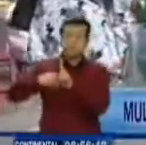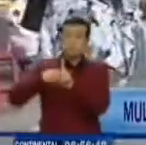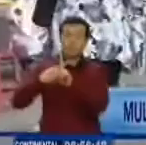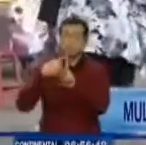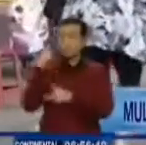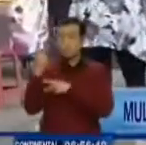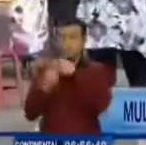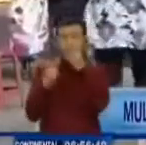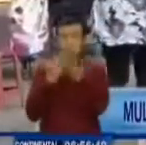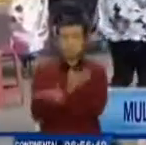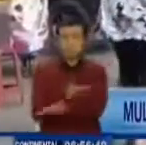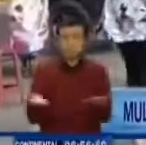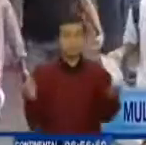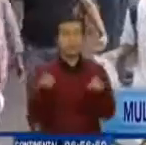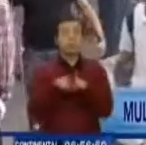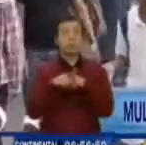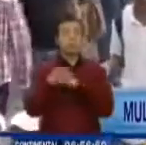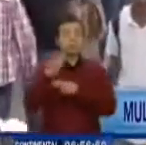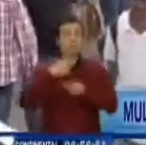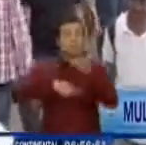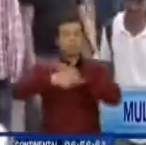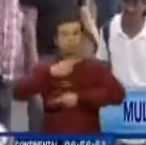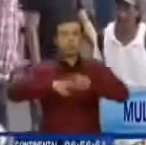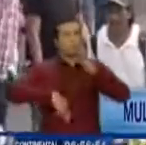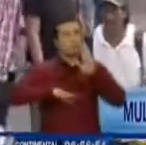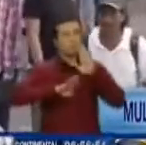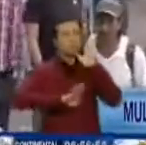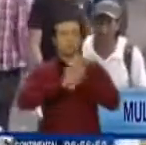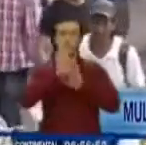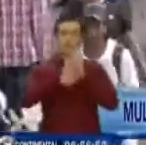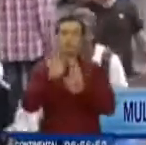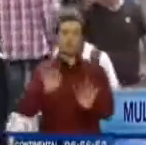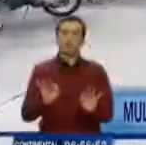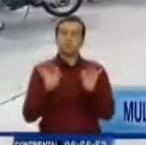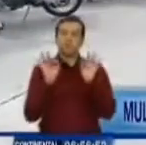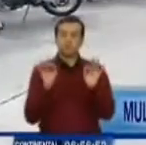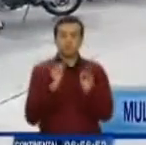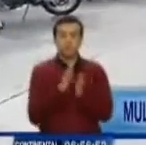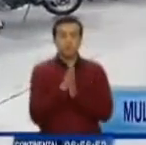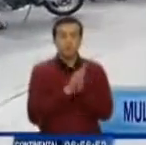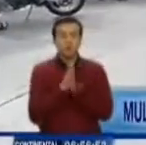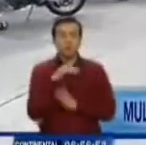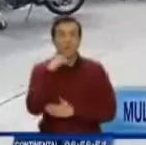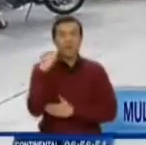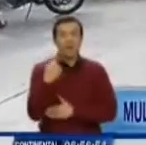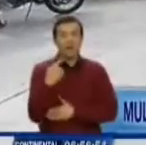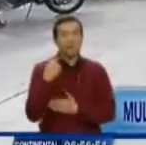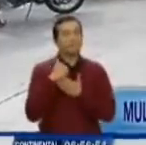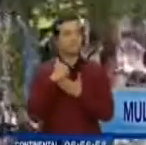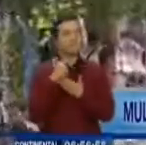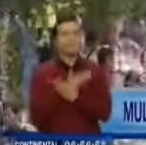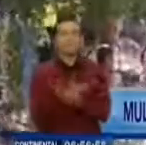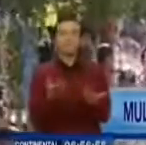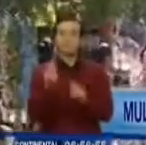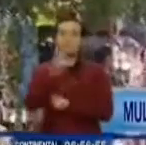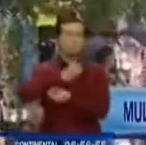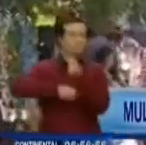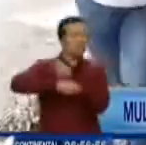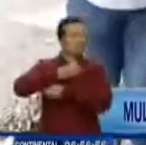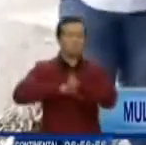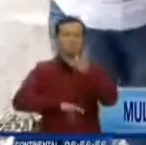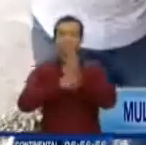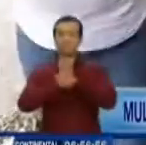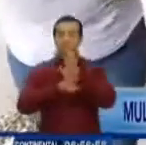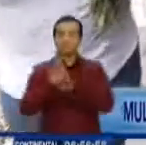El comercio, como todos los años, fue el más beneficiado durante este tipo de feriados. De un notable incremento en las ventas, hablaron los